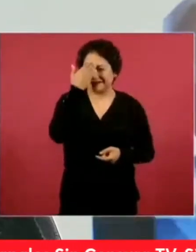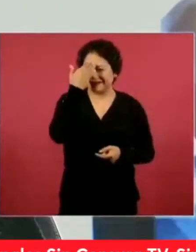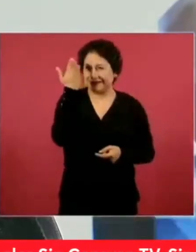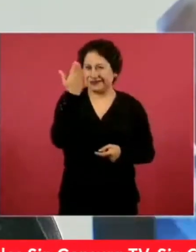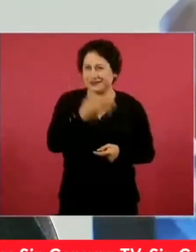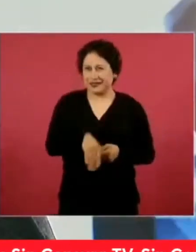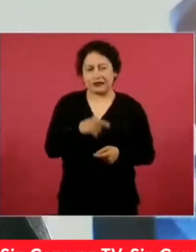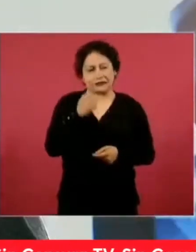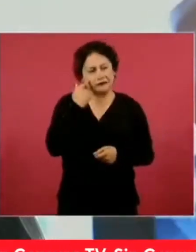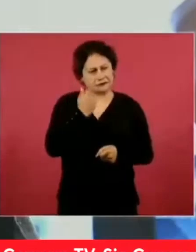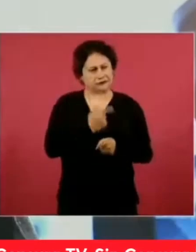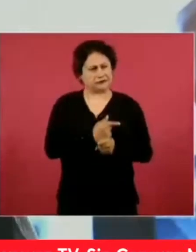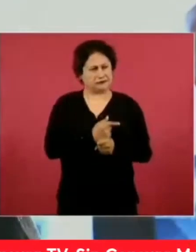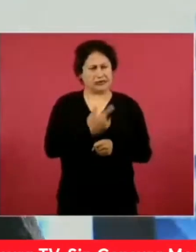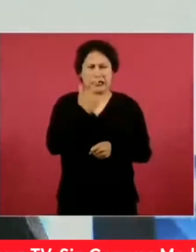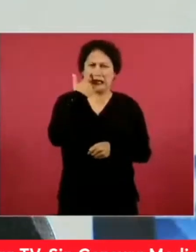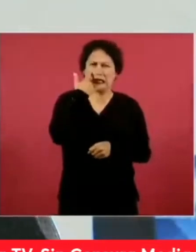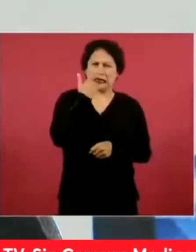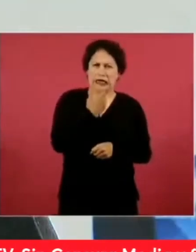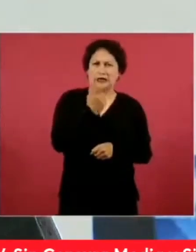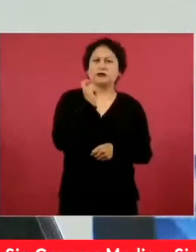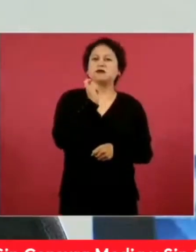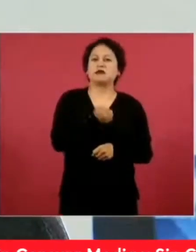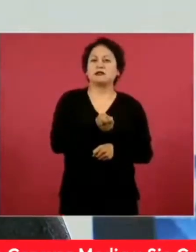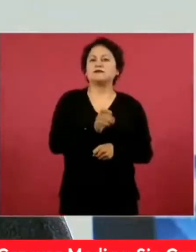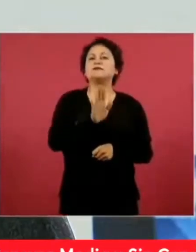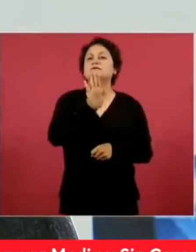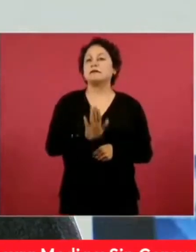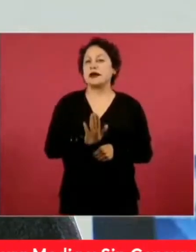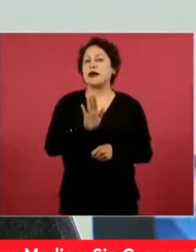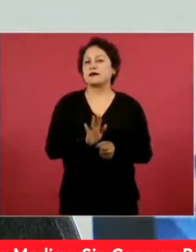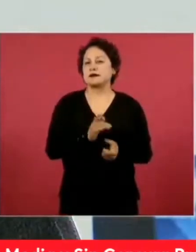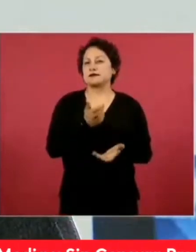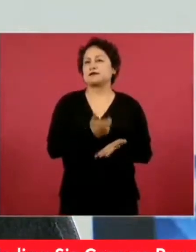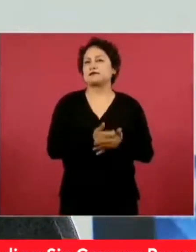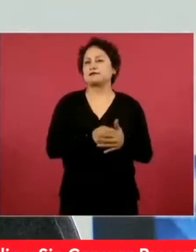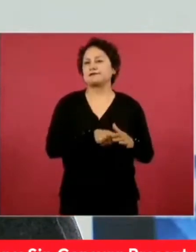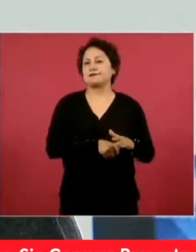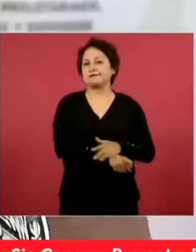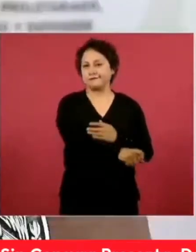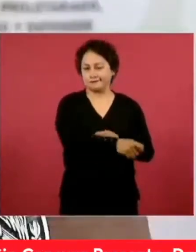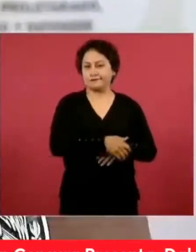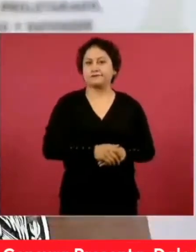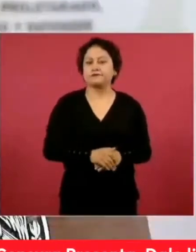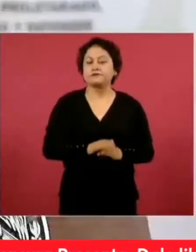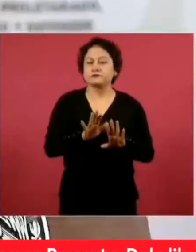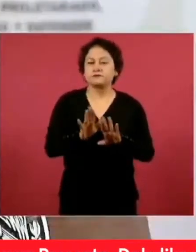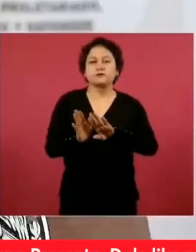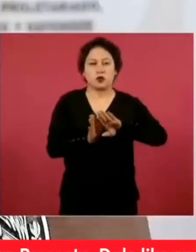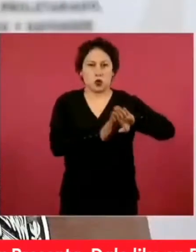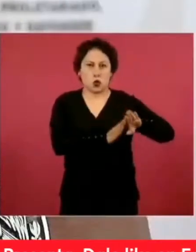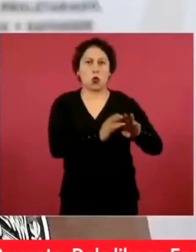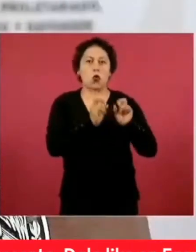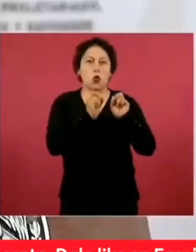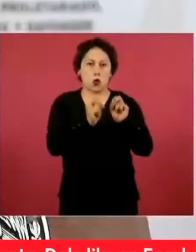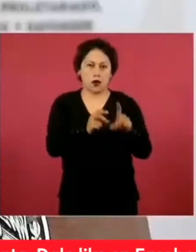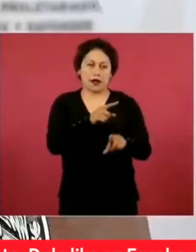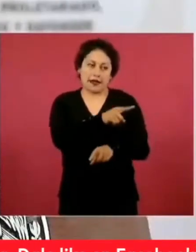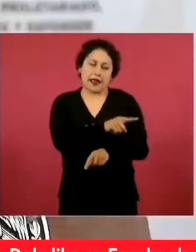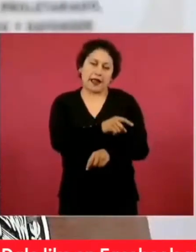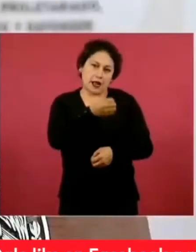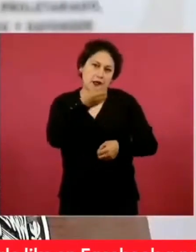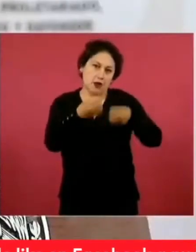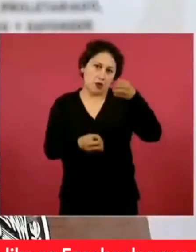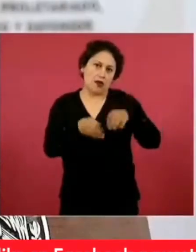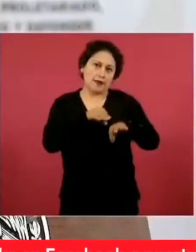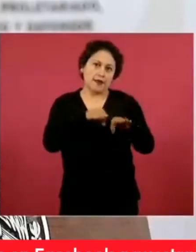metálico. El otro caso, dejando un poco a Marta Eugenia Magaña, jueza de Morelos, es